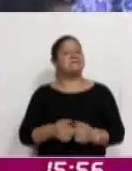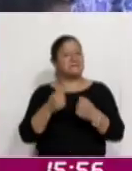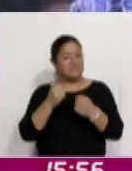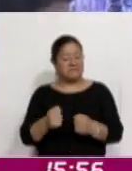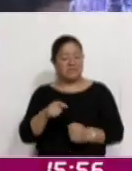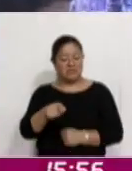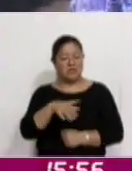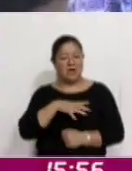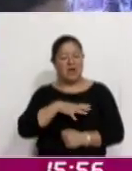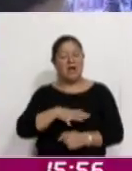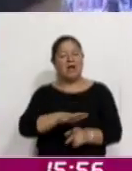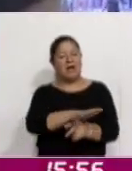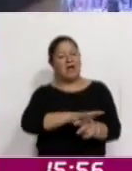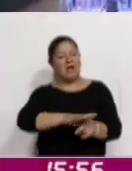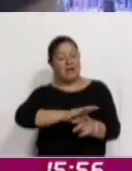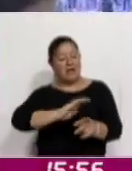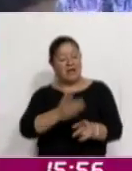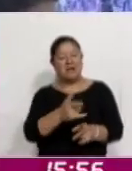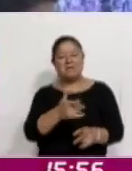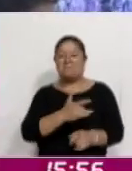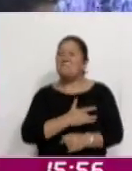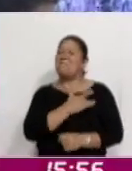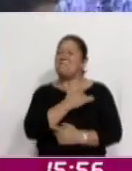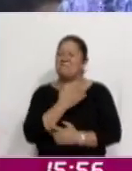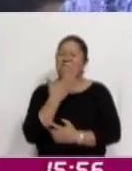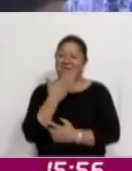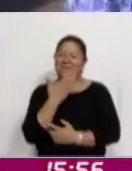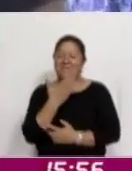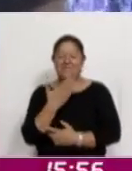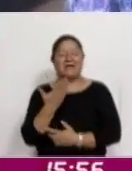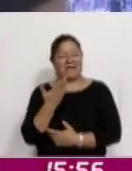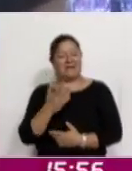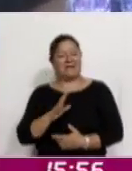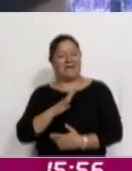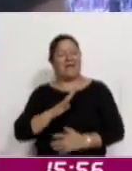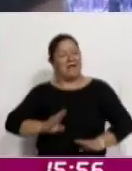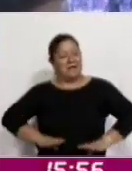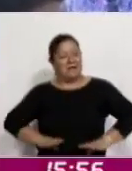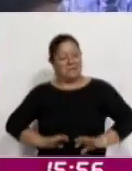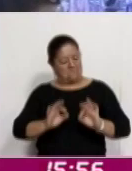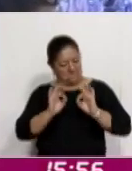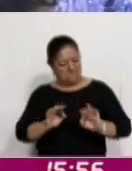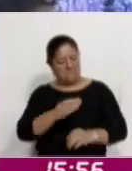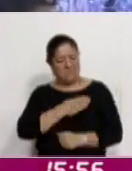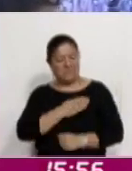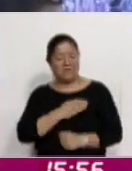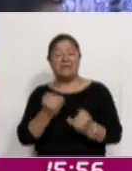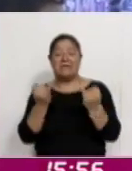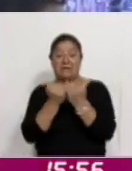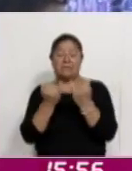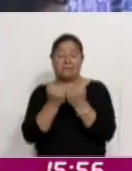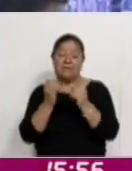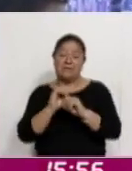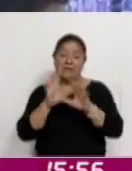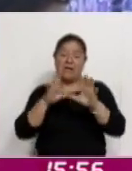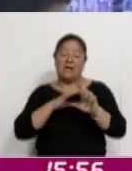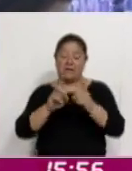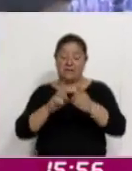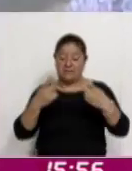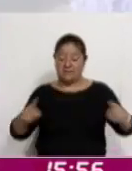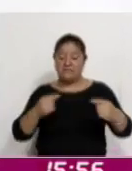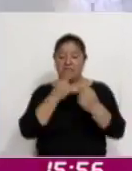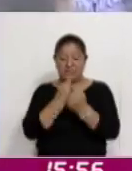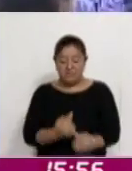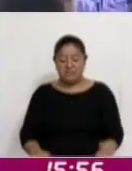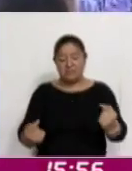influyen mucho en el buen humor, en los buenos comportamientos y desde luego también en todo el desarrollo de los